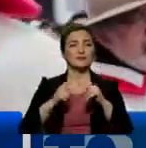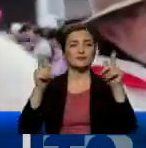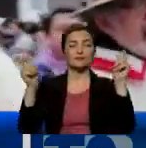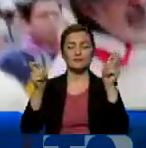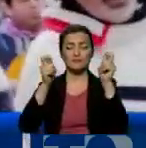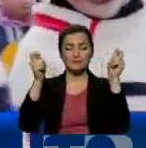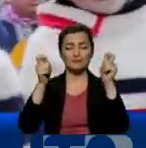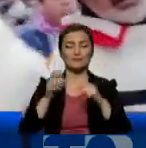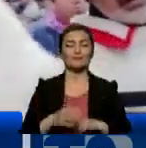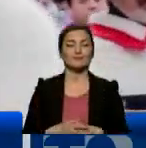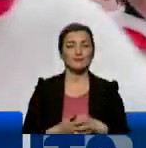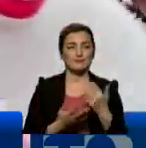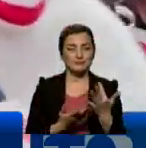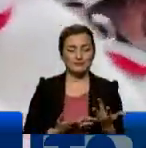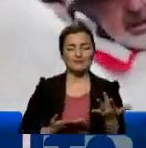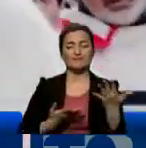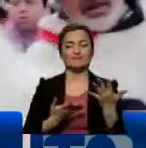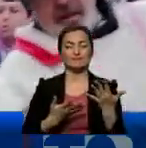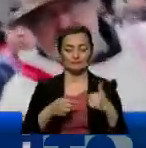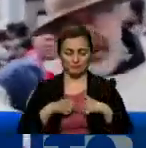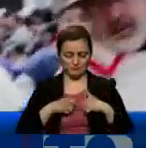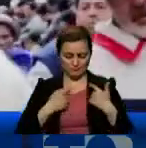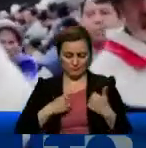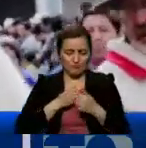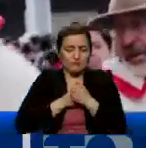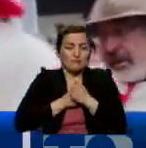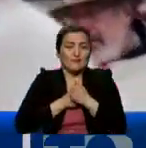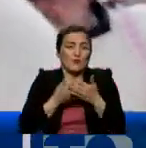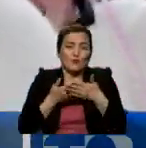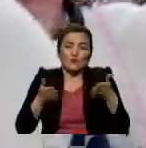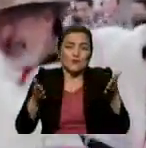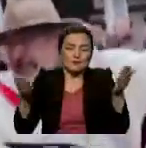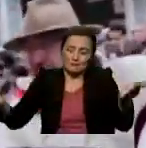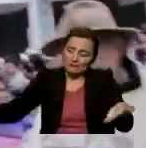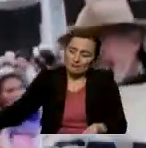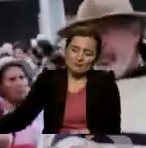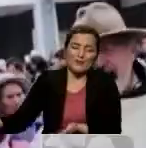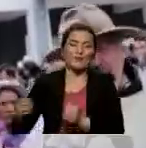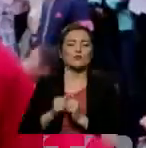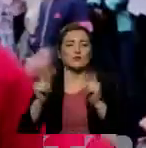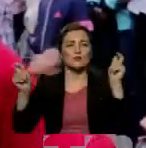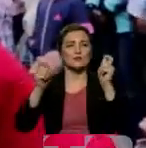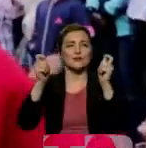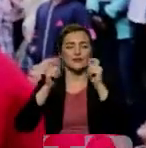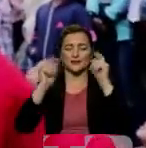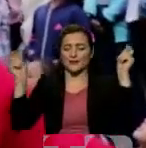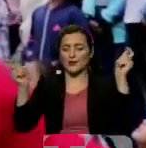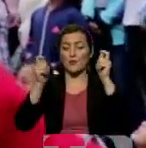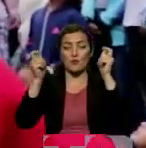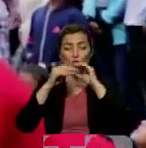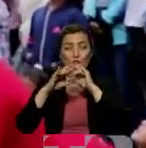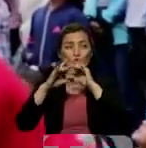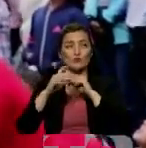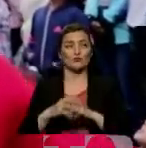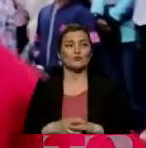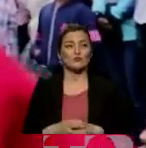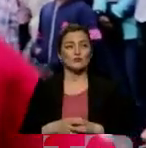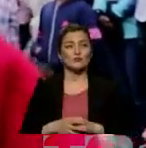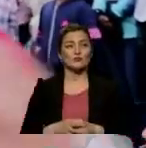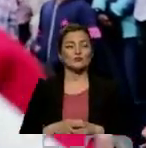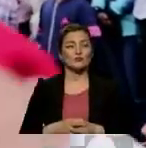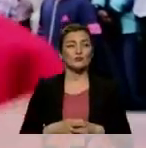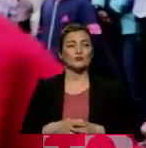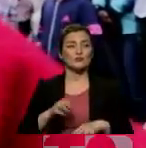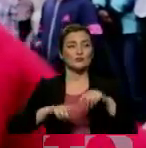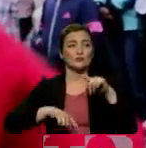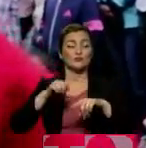fiestas carnestolendas y les esperamos con todo el corazón, los brazos abiertos. ¡Viva el carnaval y viva Guaranda! Desde este momento, mi querido amigo, se inició las